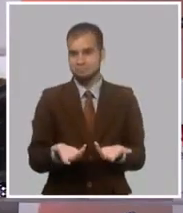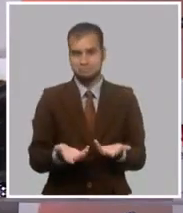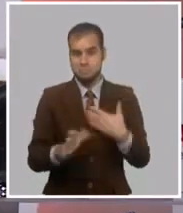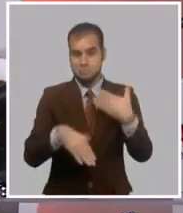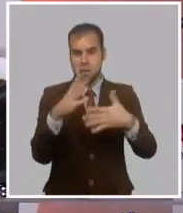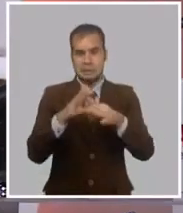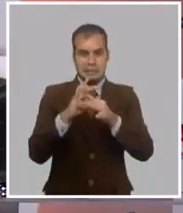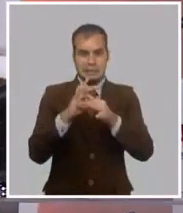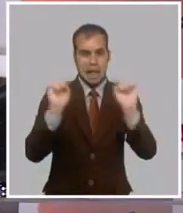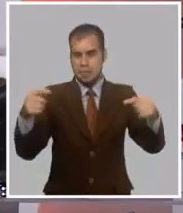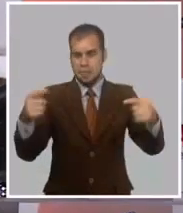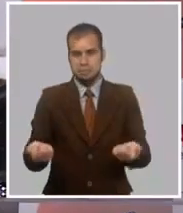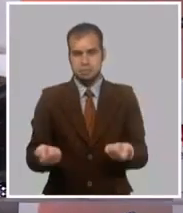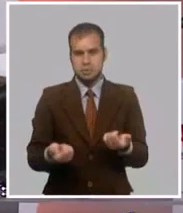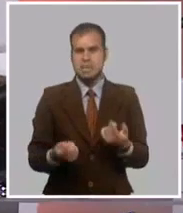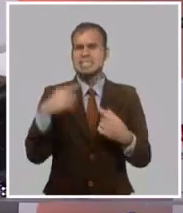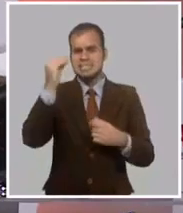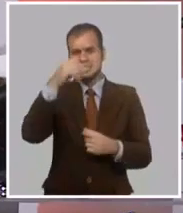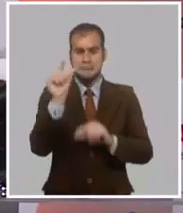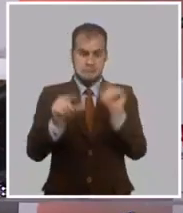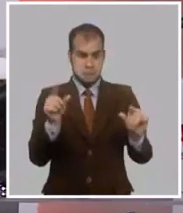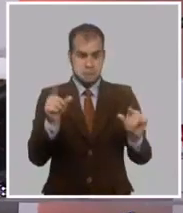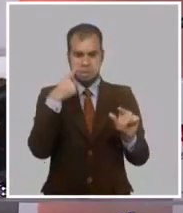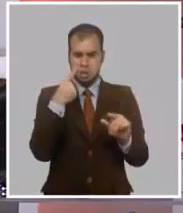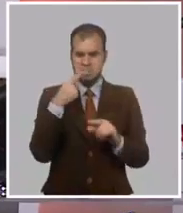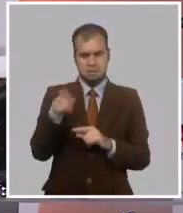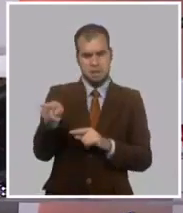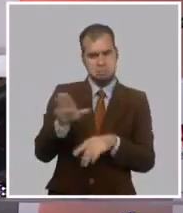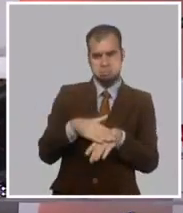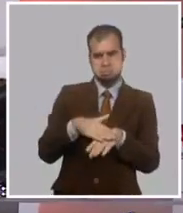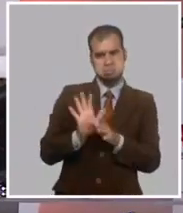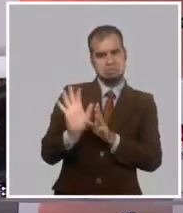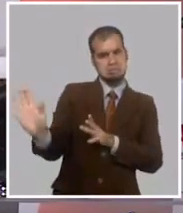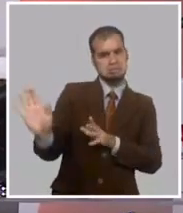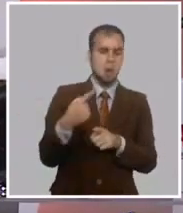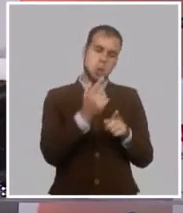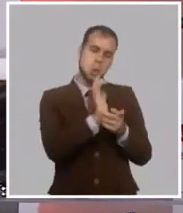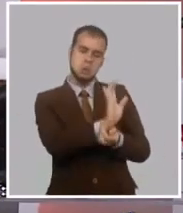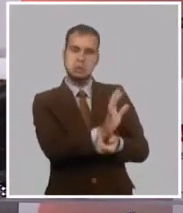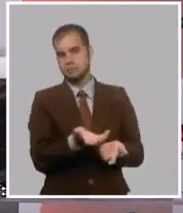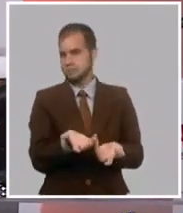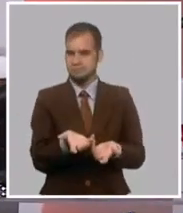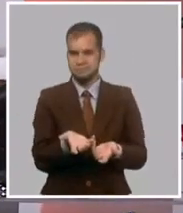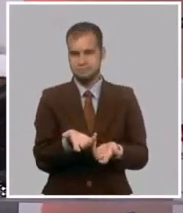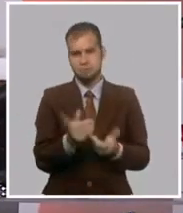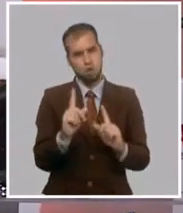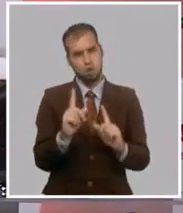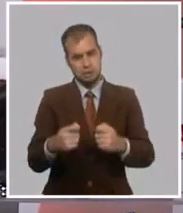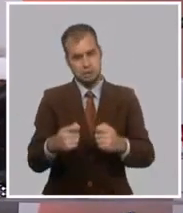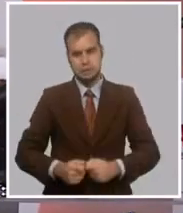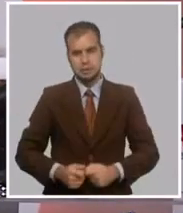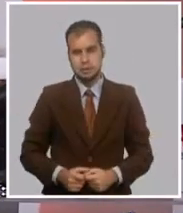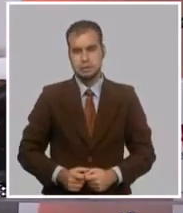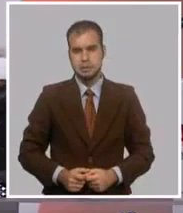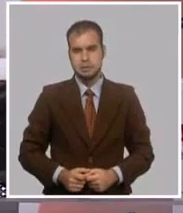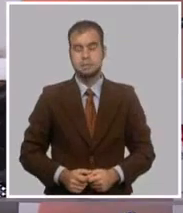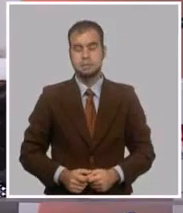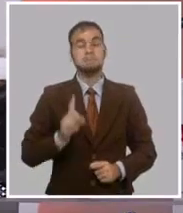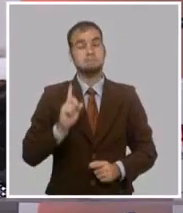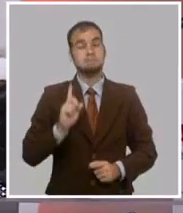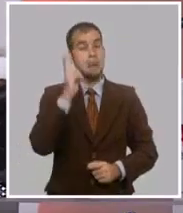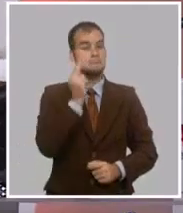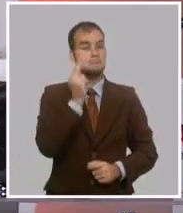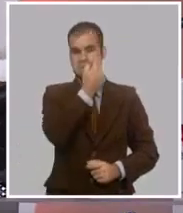inclusive a veces a levantar diferencias en el orden personal entre algunos de aquellos patriotas. Yo creo que Martí